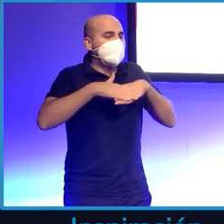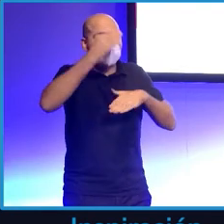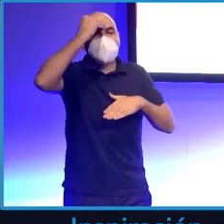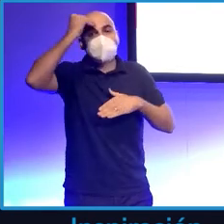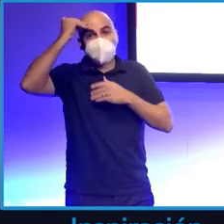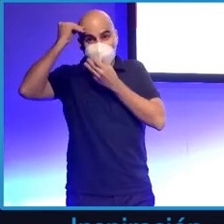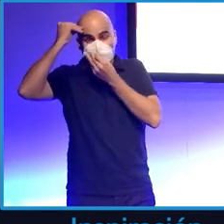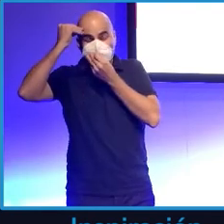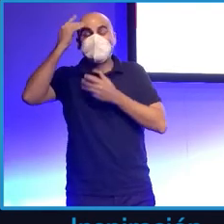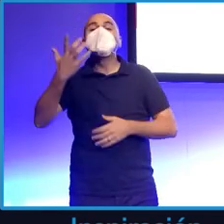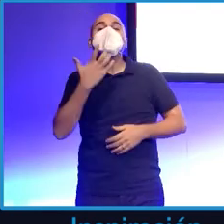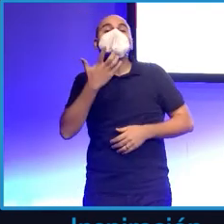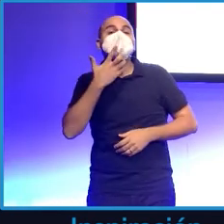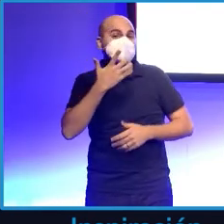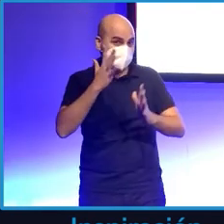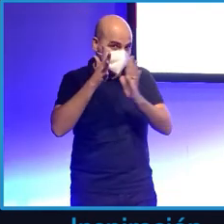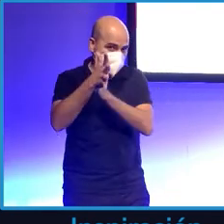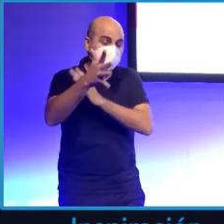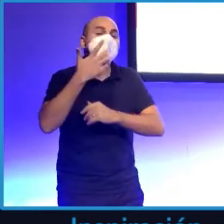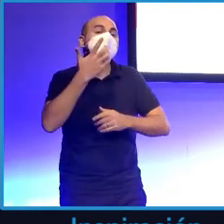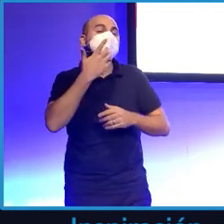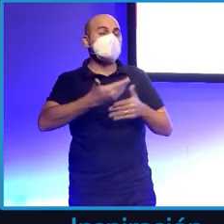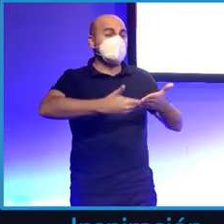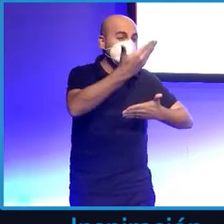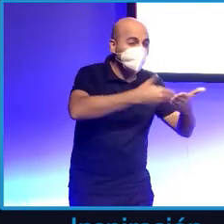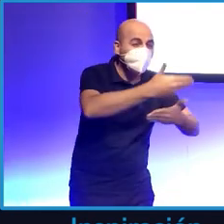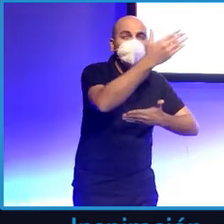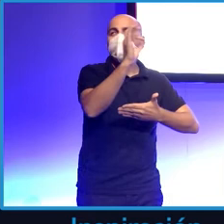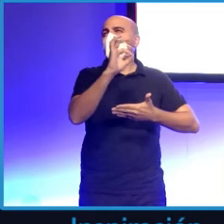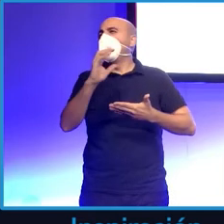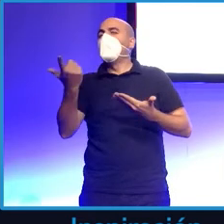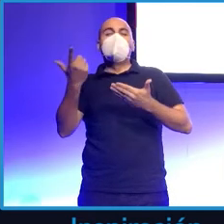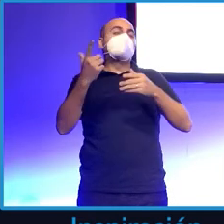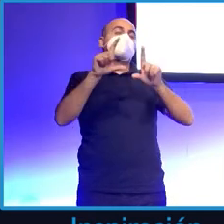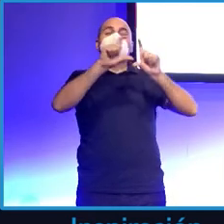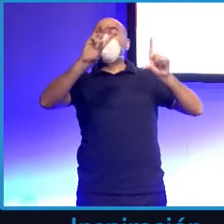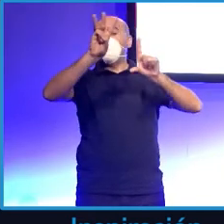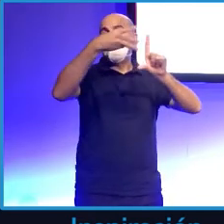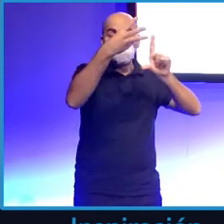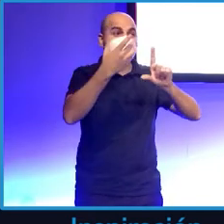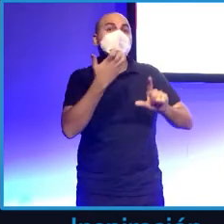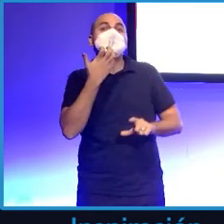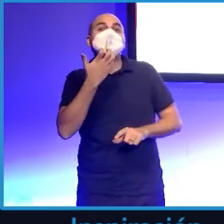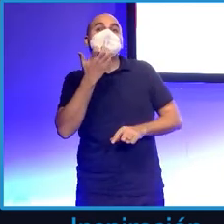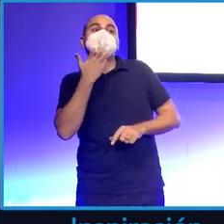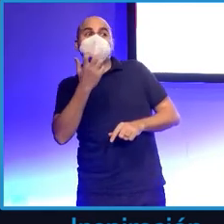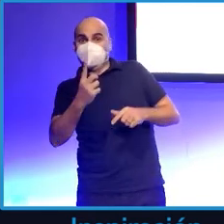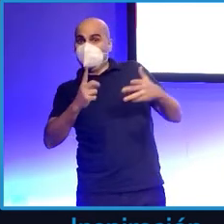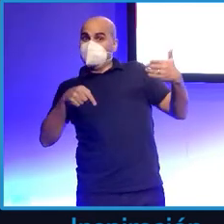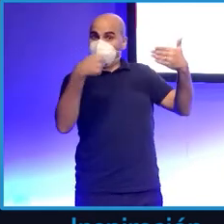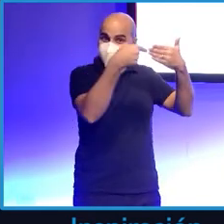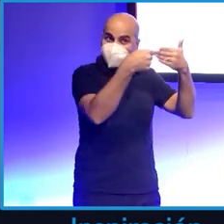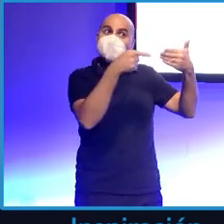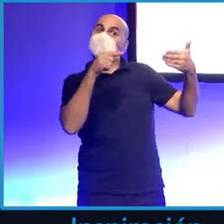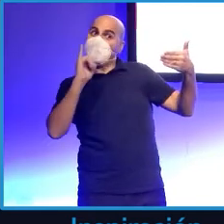periódicos cuando compras tantos links en tantos portales temáticos no es normal que no hablen de ti nadie en los foros solo pensar que google